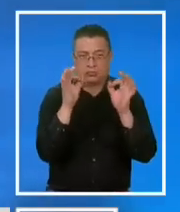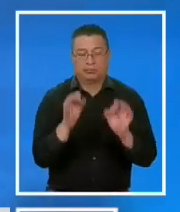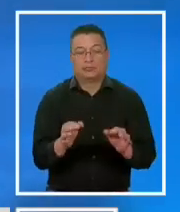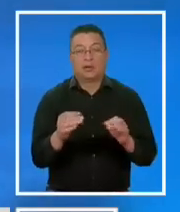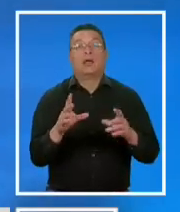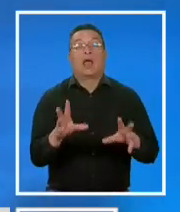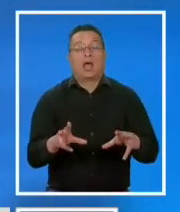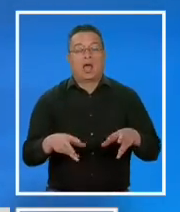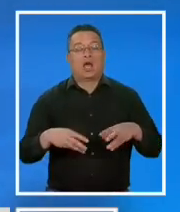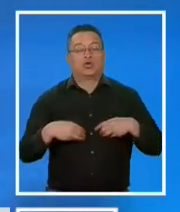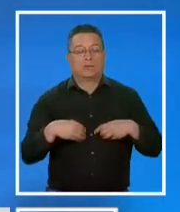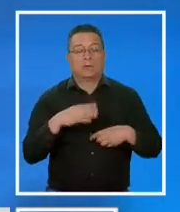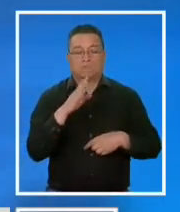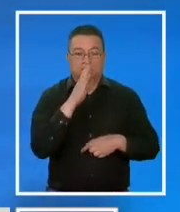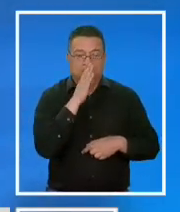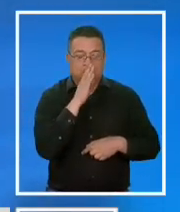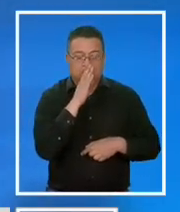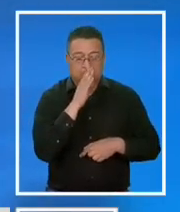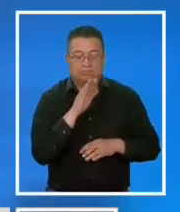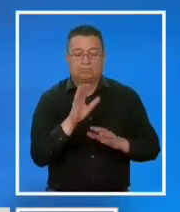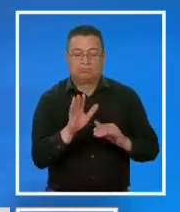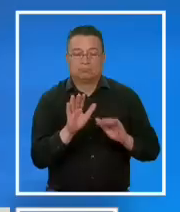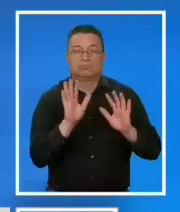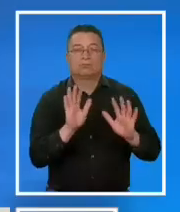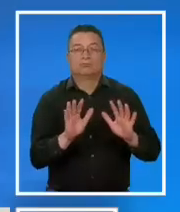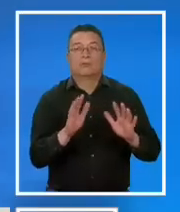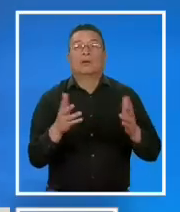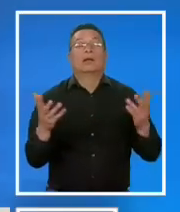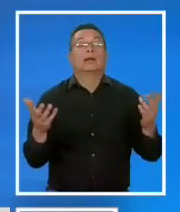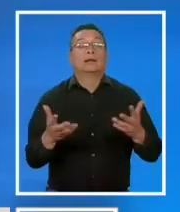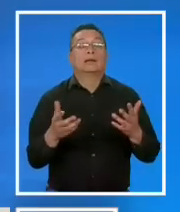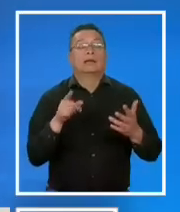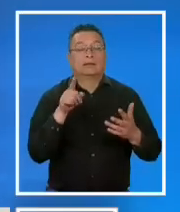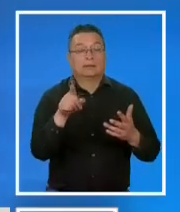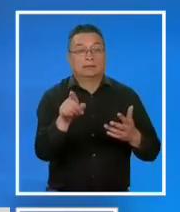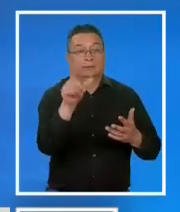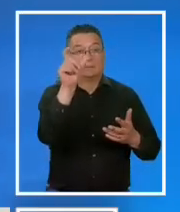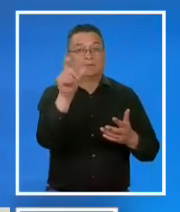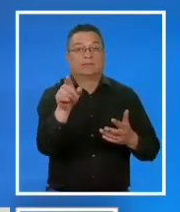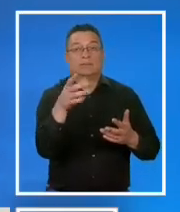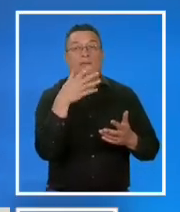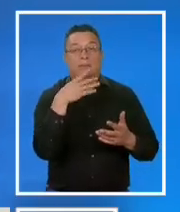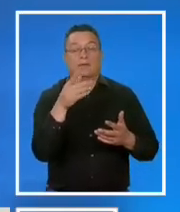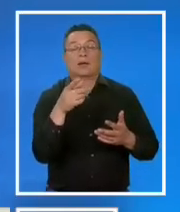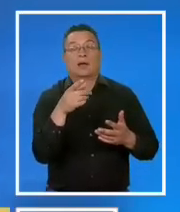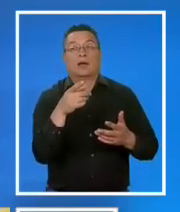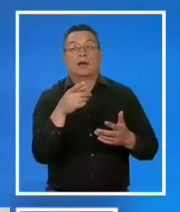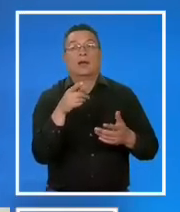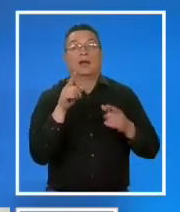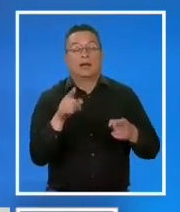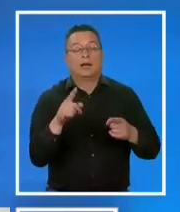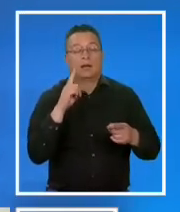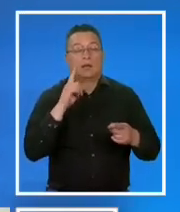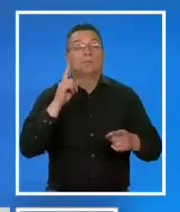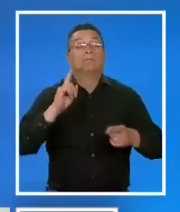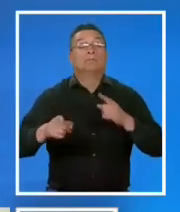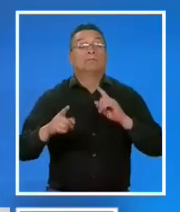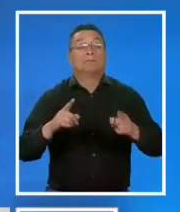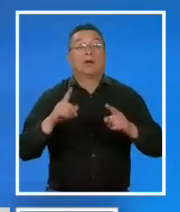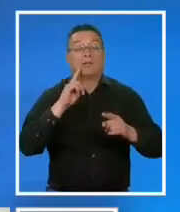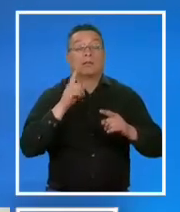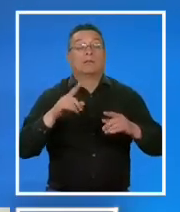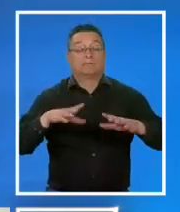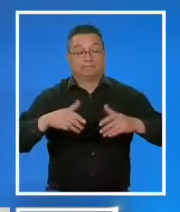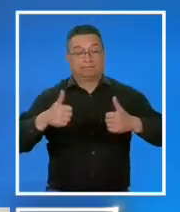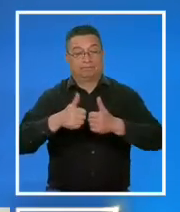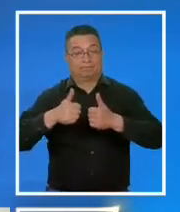ASUME las consecuencias de digamos de su de ser quien dirige la bancada y